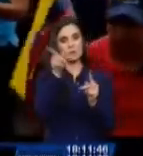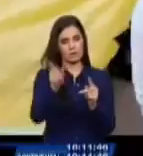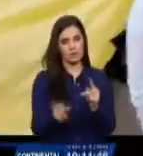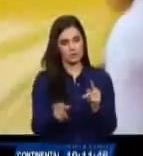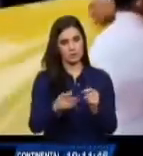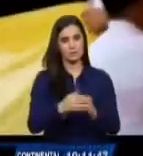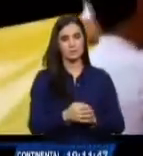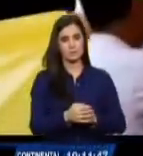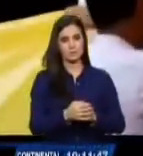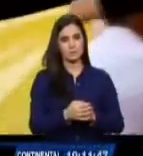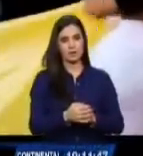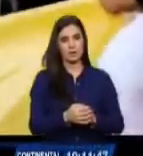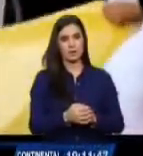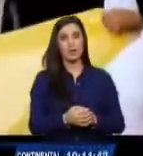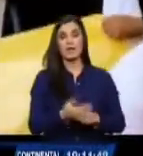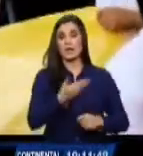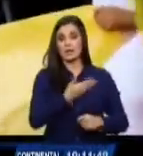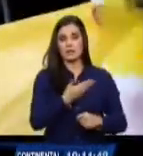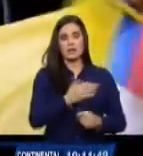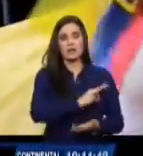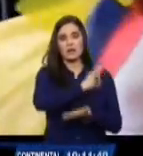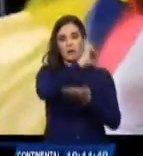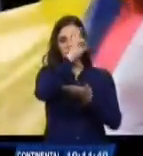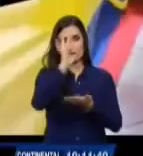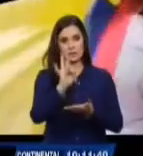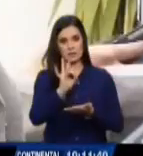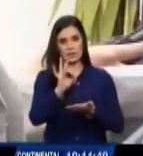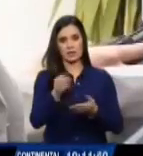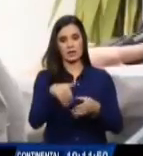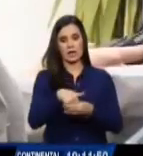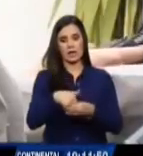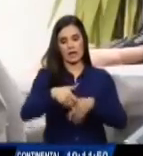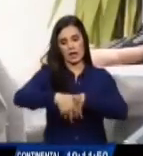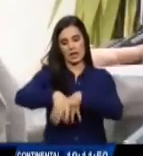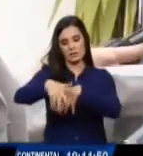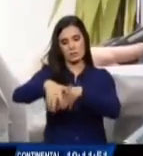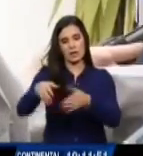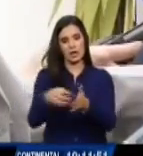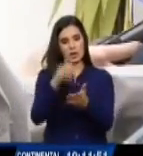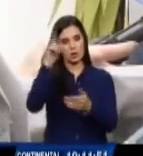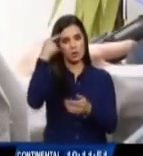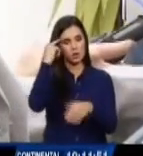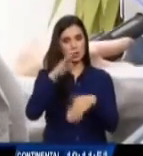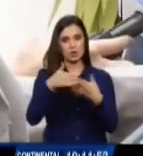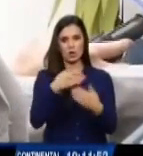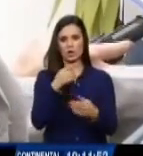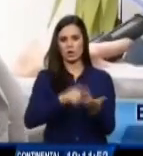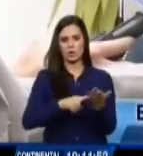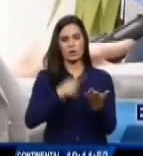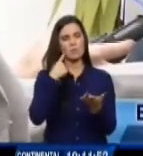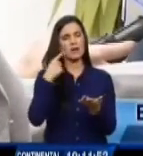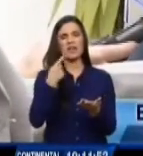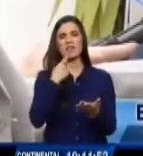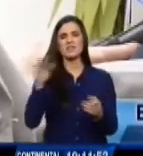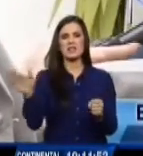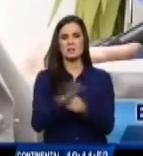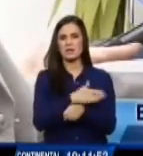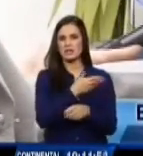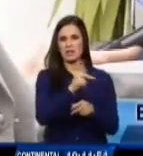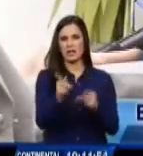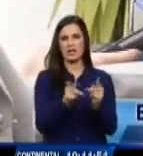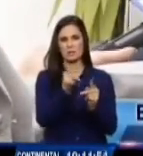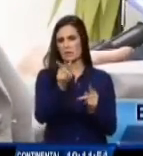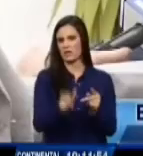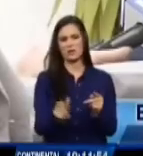días. Activo protagonista de la oposición al gobierno. Todos nos hemos reunido para decir basta a la prepotencia de este